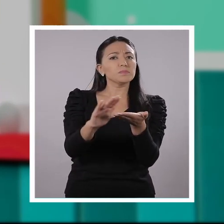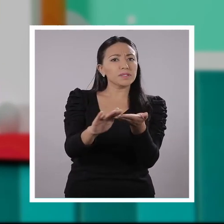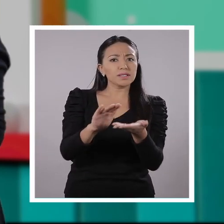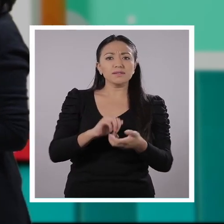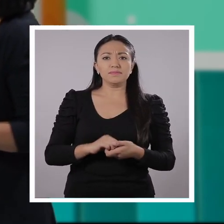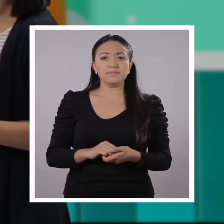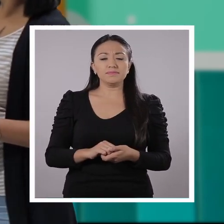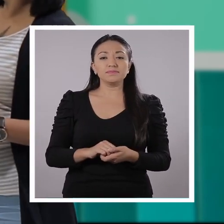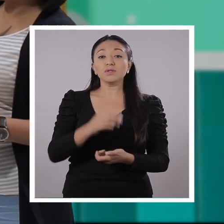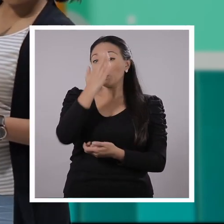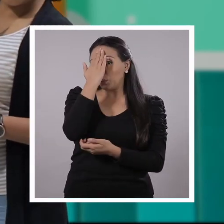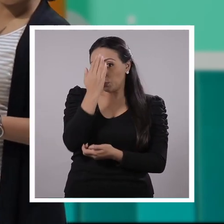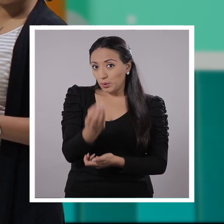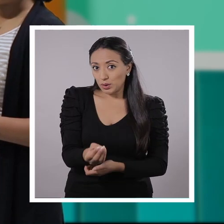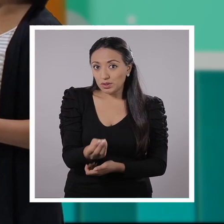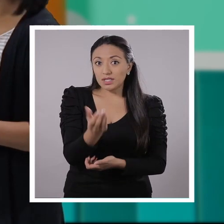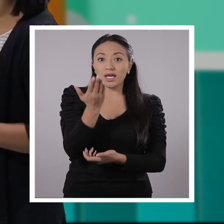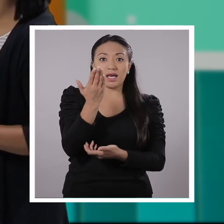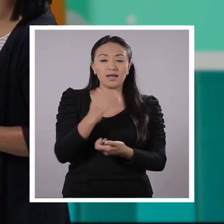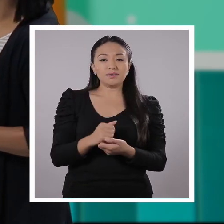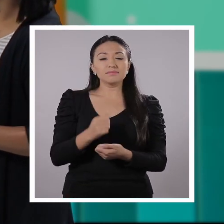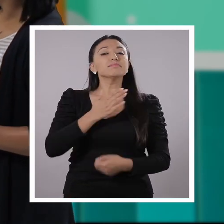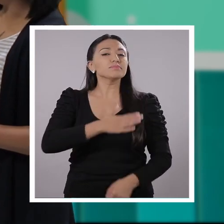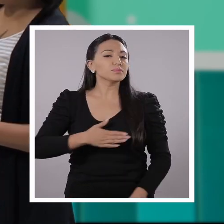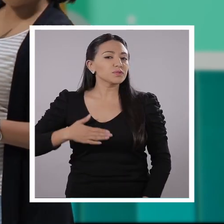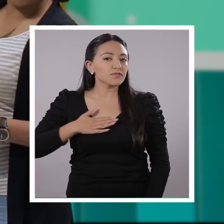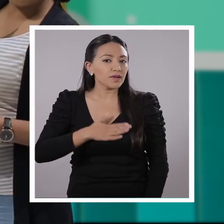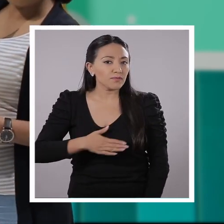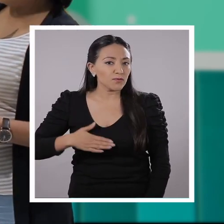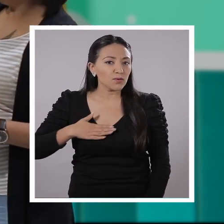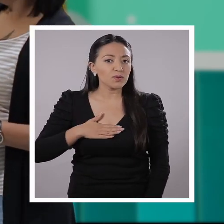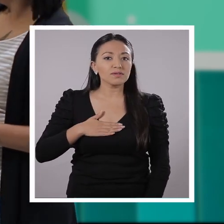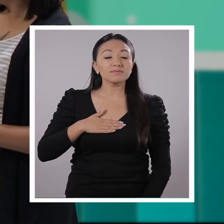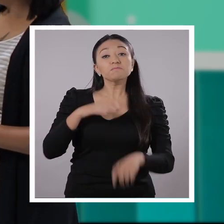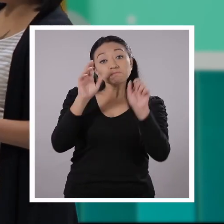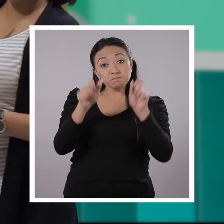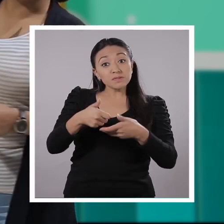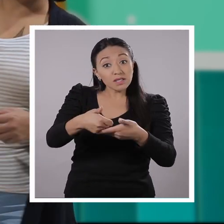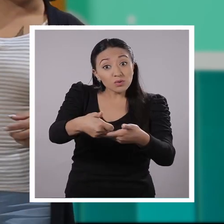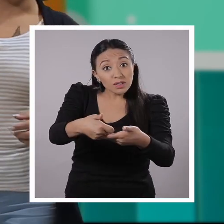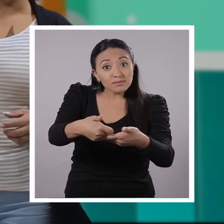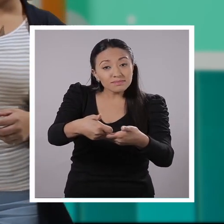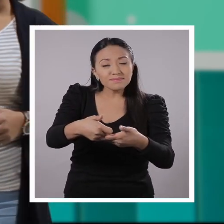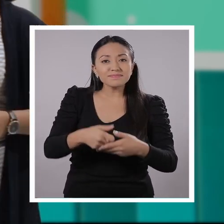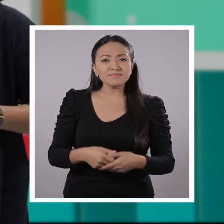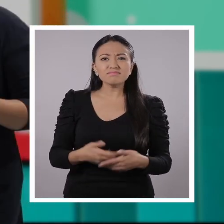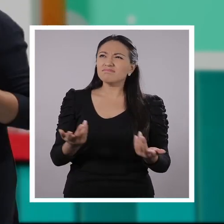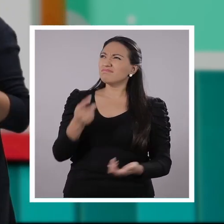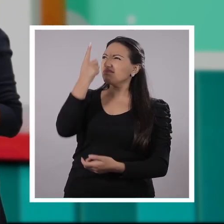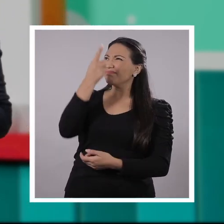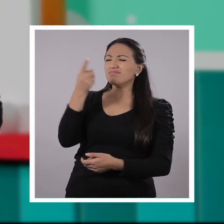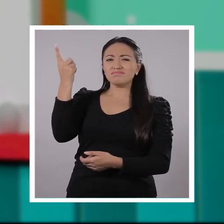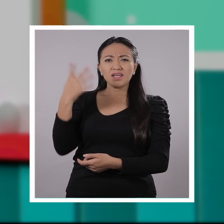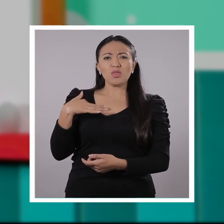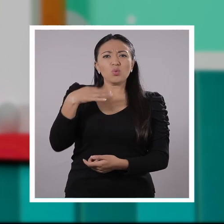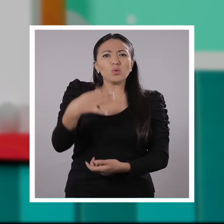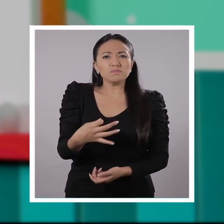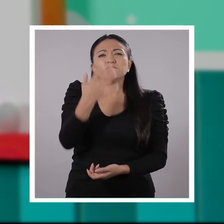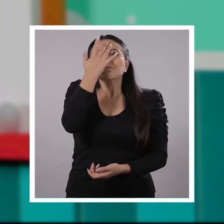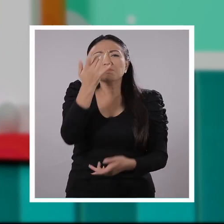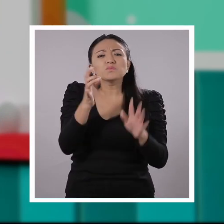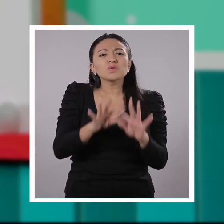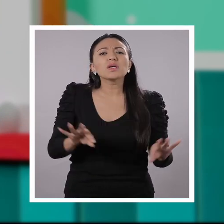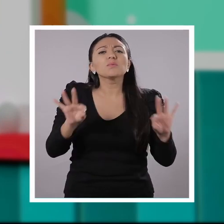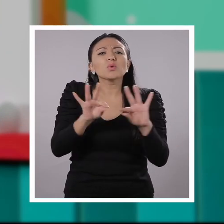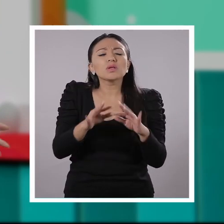Disculpe. Buenos días. Por favor. Puedo ayudar. ¿Por qué creen que esas palabras son